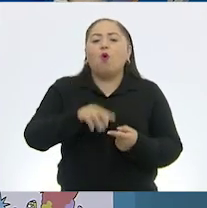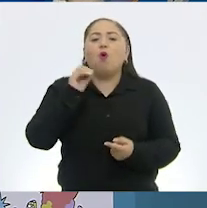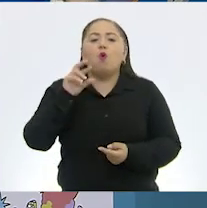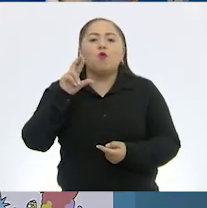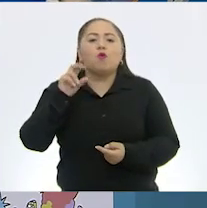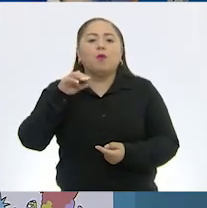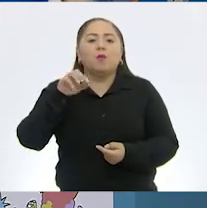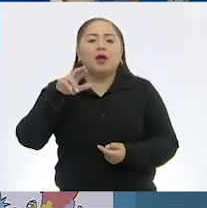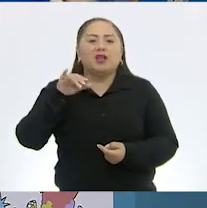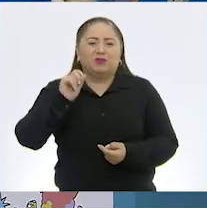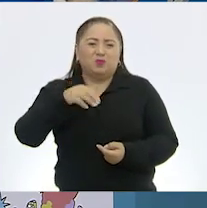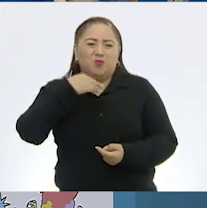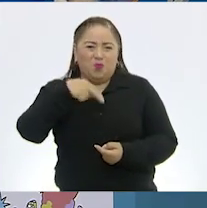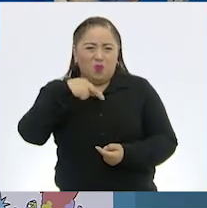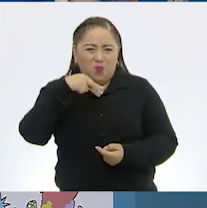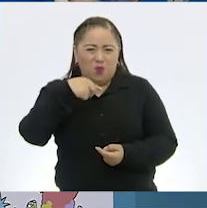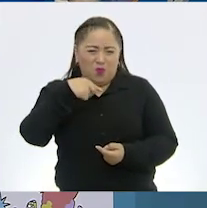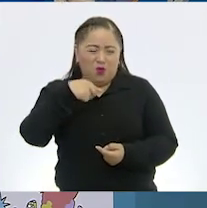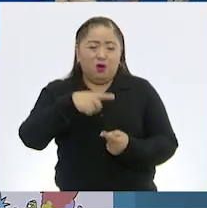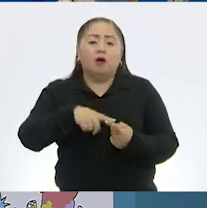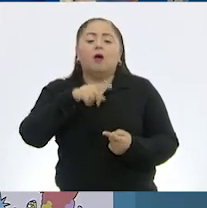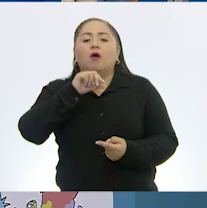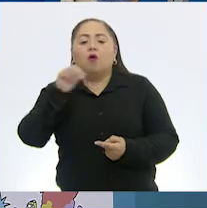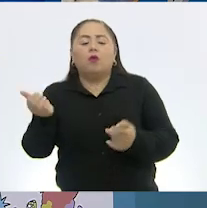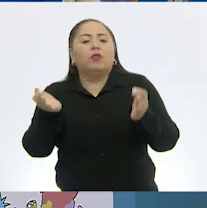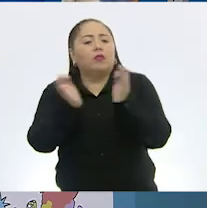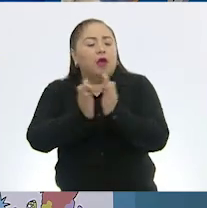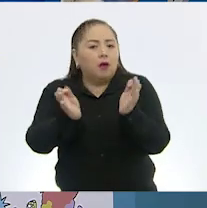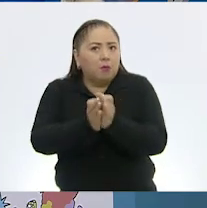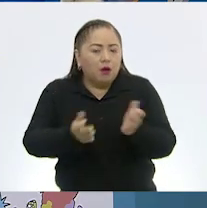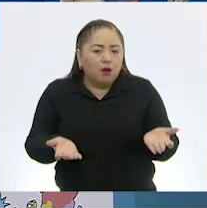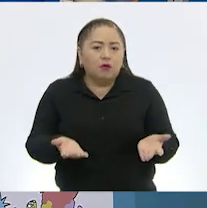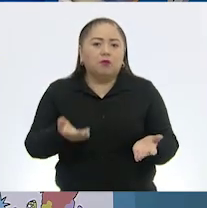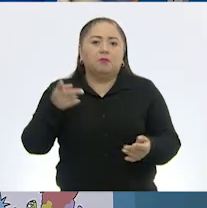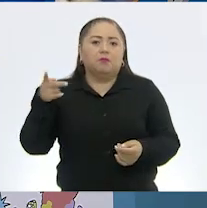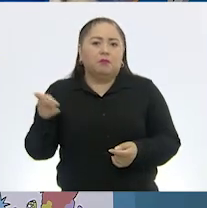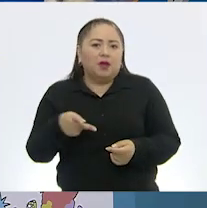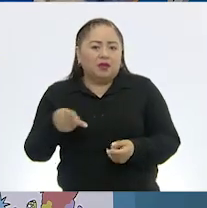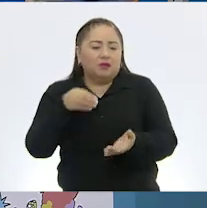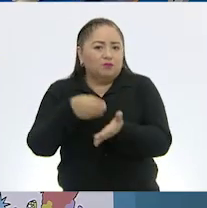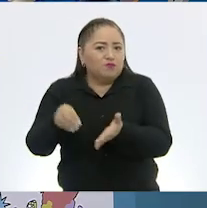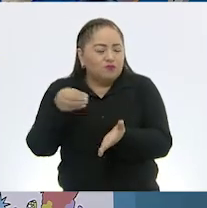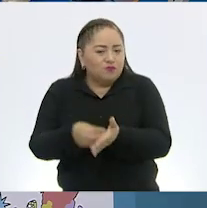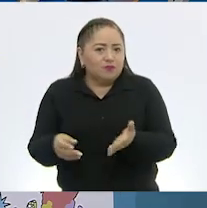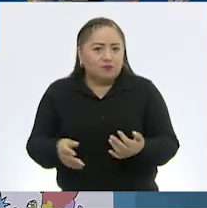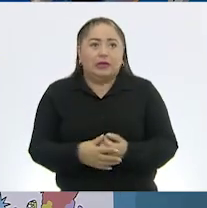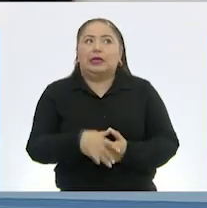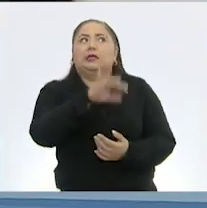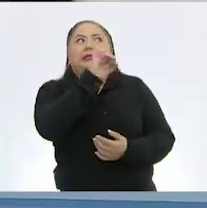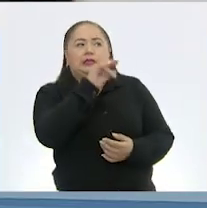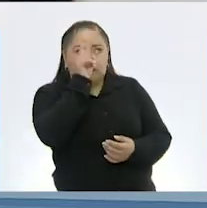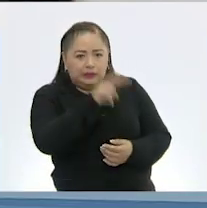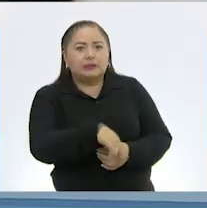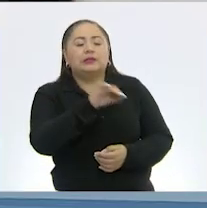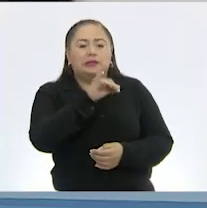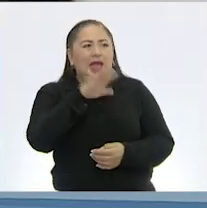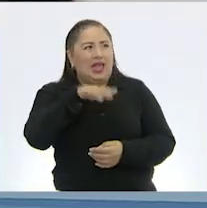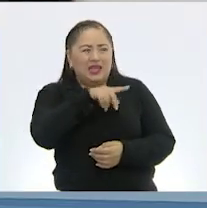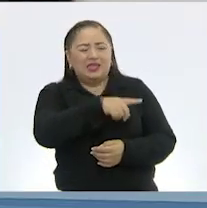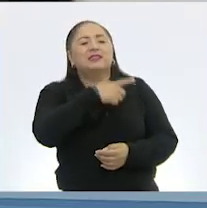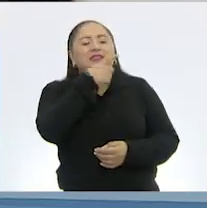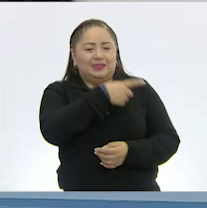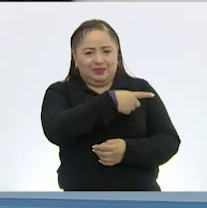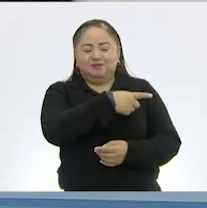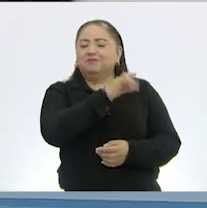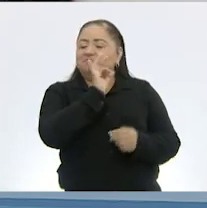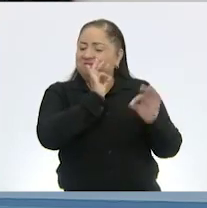romeritos. Pero también están los tamales y la pierna de cerdo. ¡Uy, sí! Así como lo dijiste,